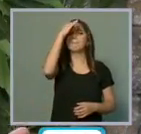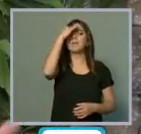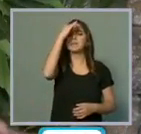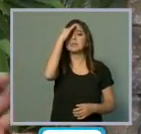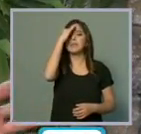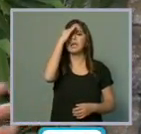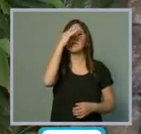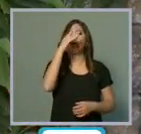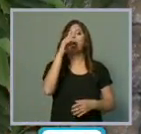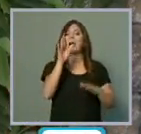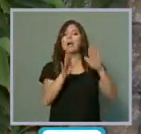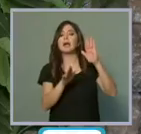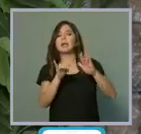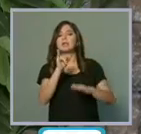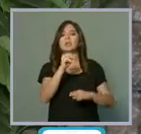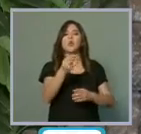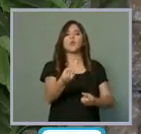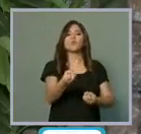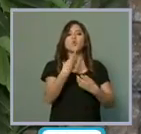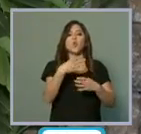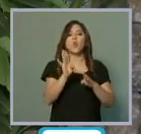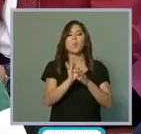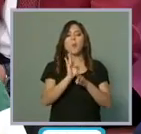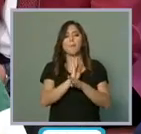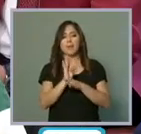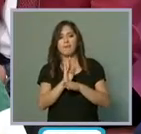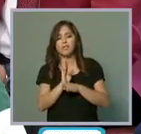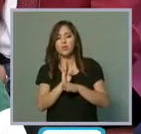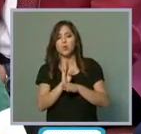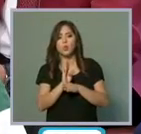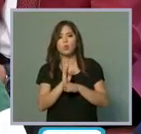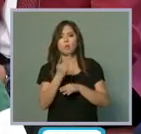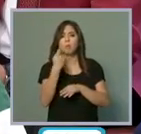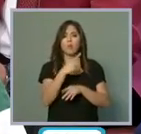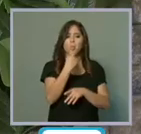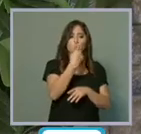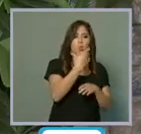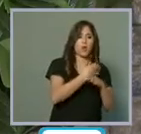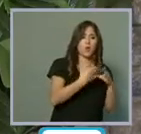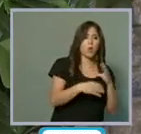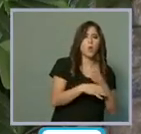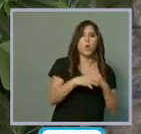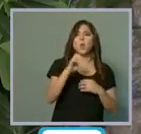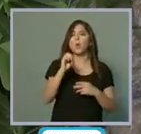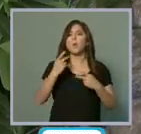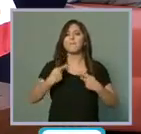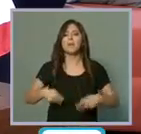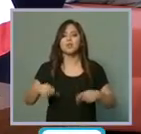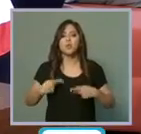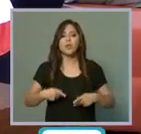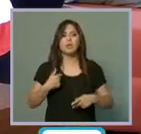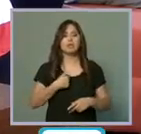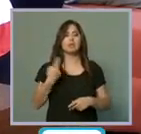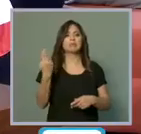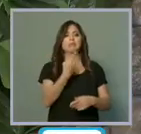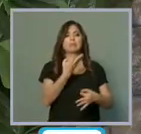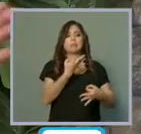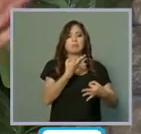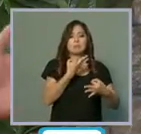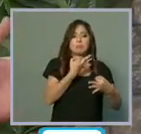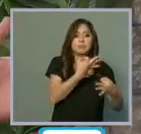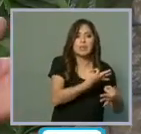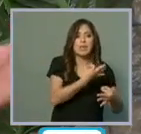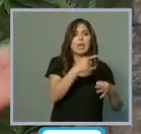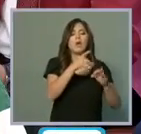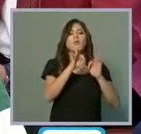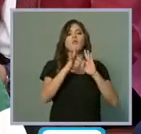un beneficio, Exacto. ¿no? Pero ¿qué pasa cuando muchas veces, ya sea una cosa o una persona, que empezamos a tener dependencia de ese